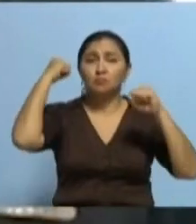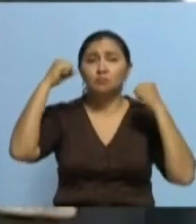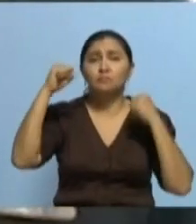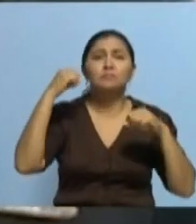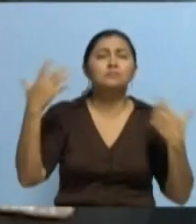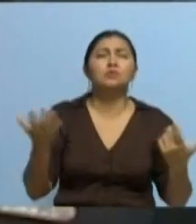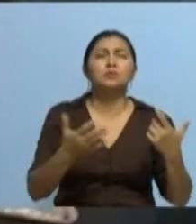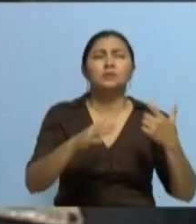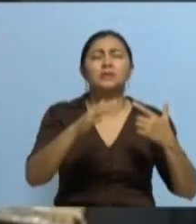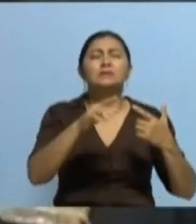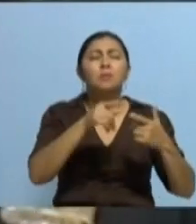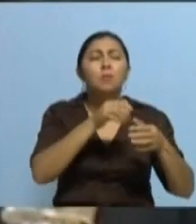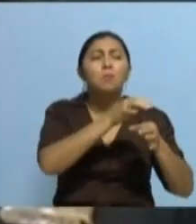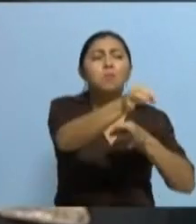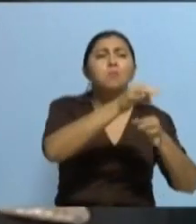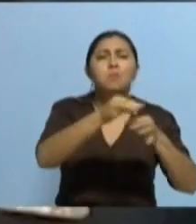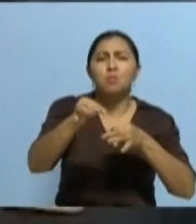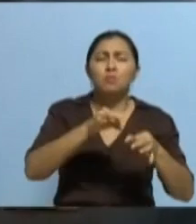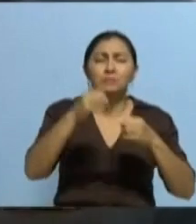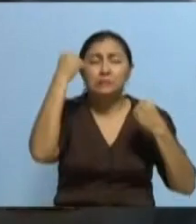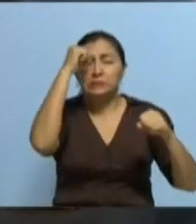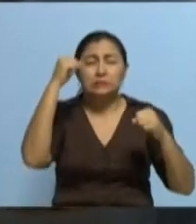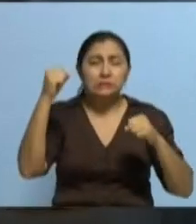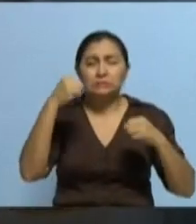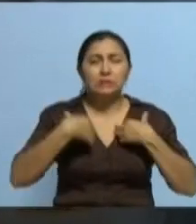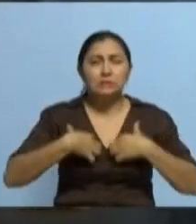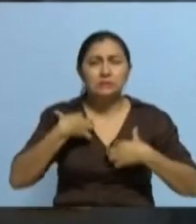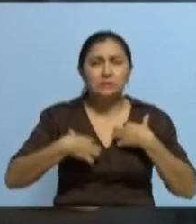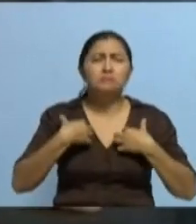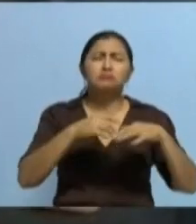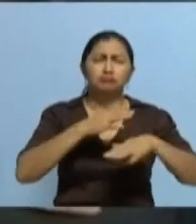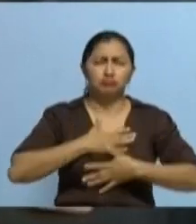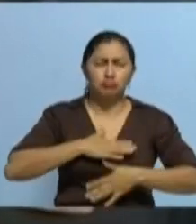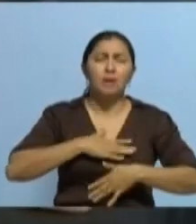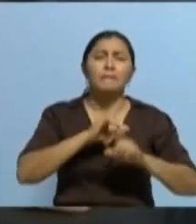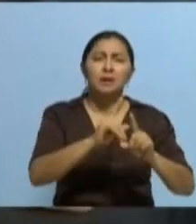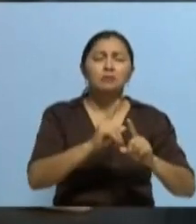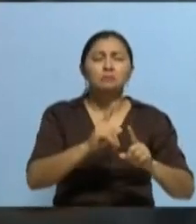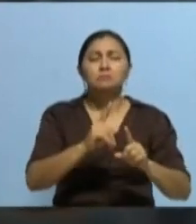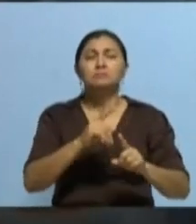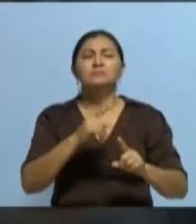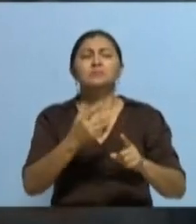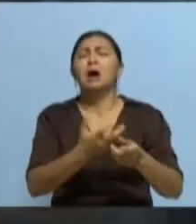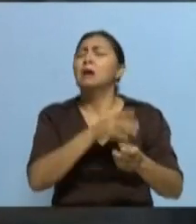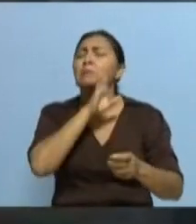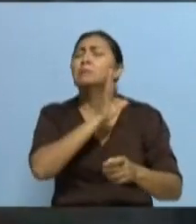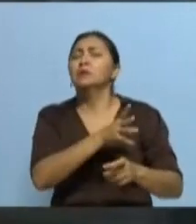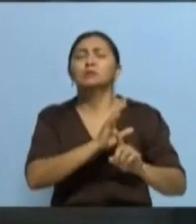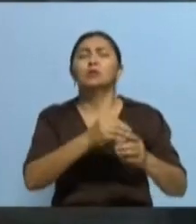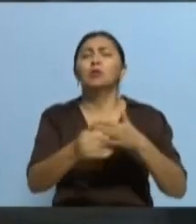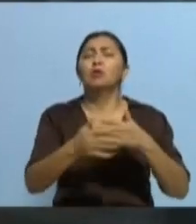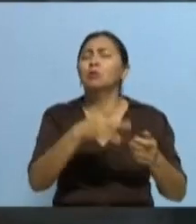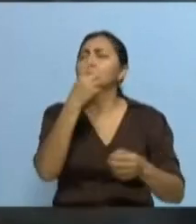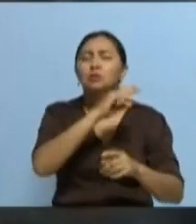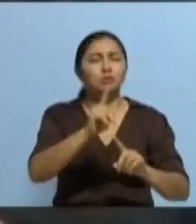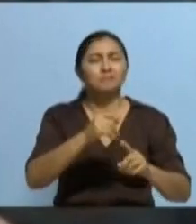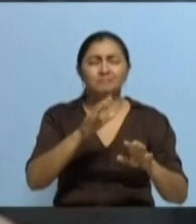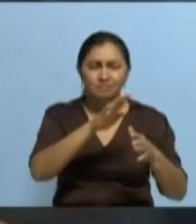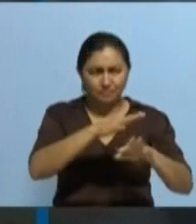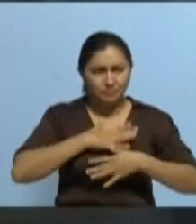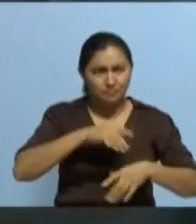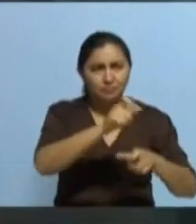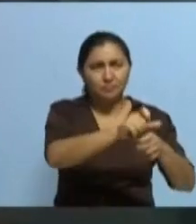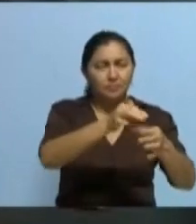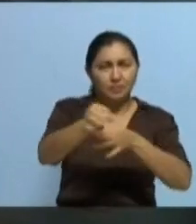unas partes del país, no vamos a ser ajenos aquí en el departamento para evitar cualquier tipo de hecho que se llegue a presentar por esta estructura del